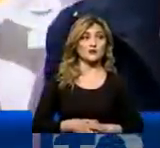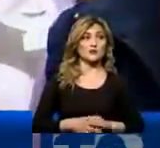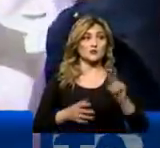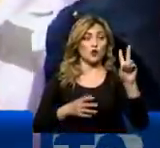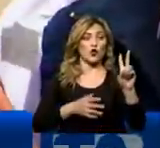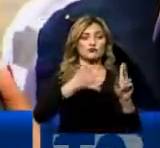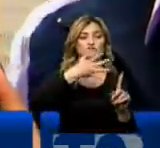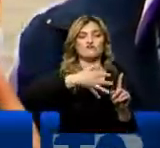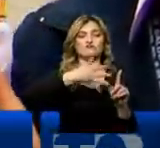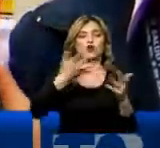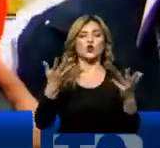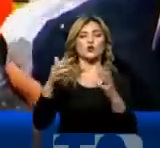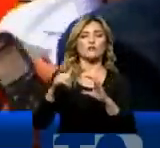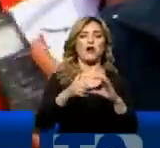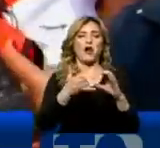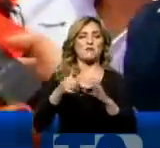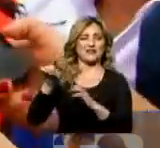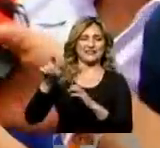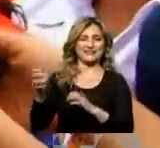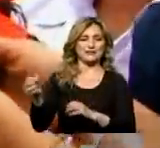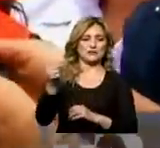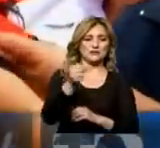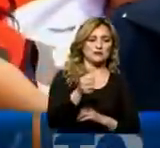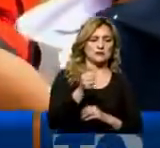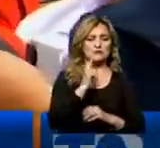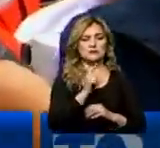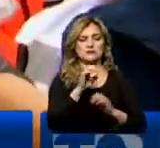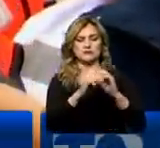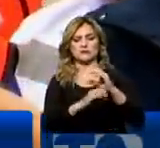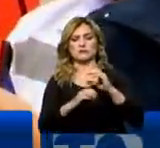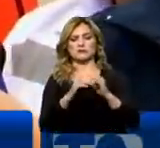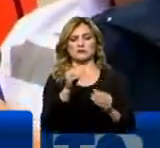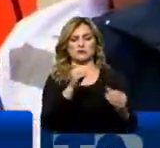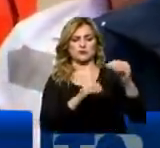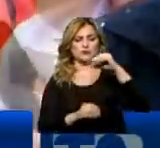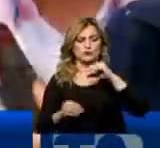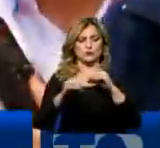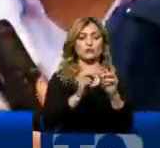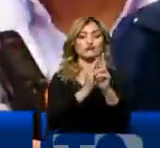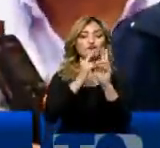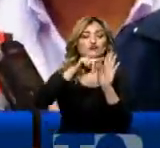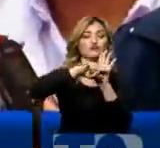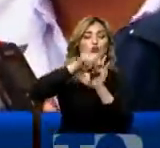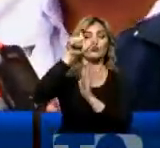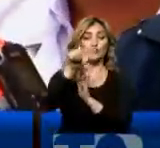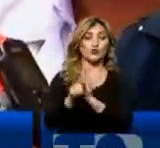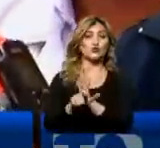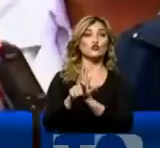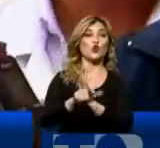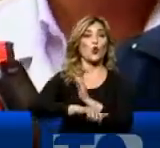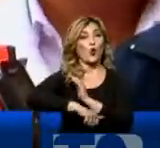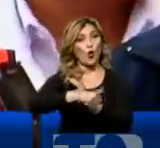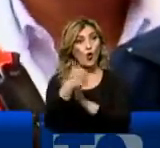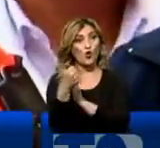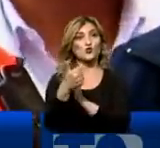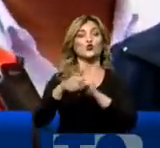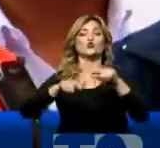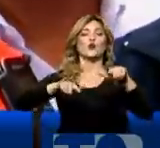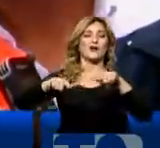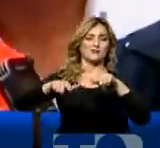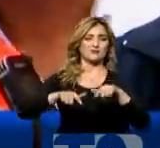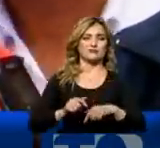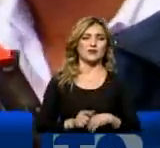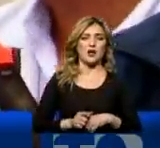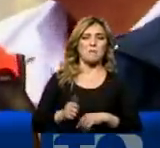sospechoso proveniente de la península, se le ha realizado la prueba y está resultado negativo. Es una persona que vino de otro lado